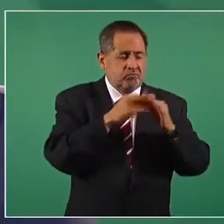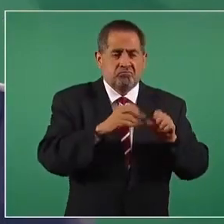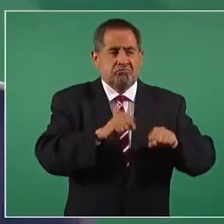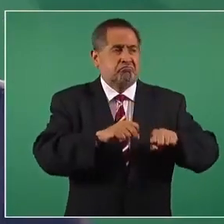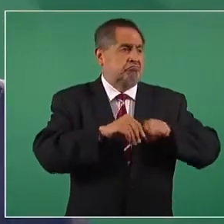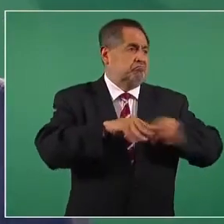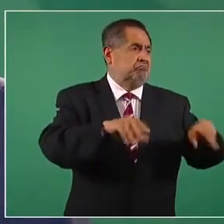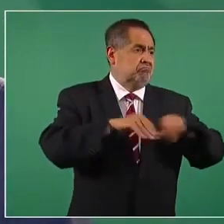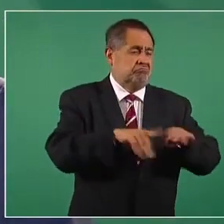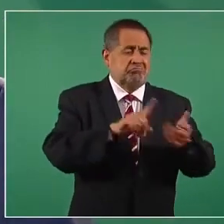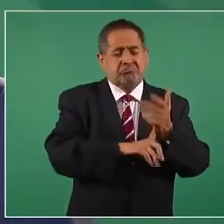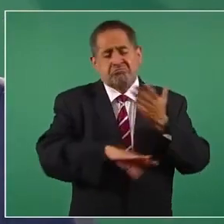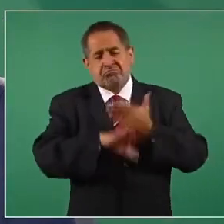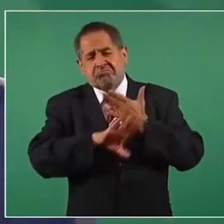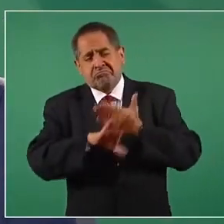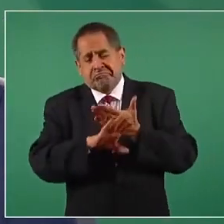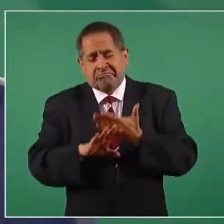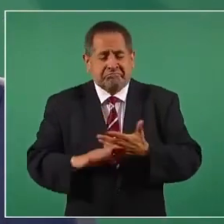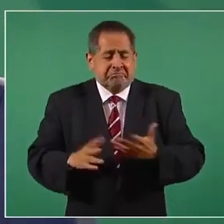influyentes,